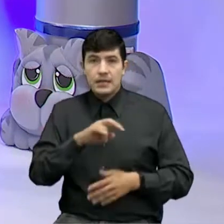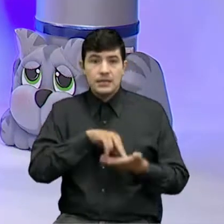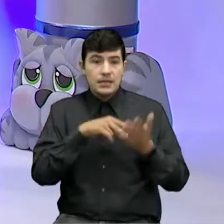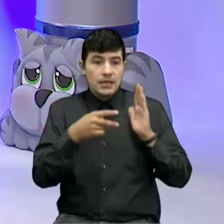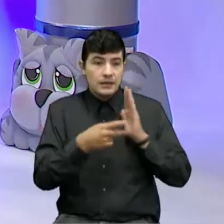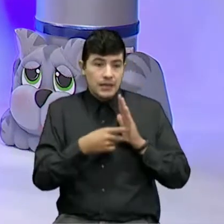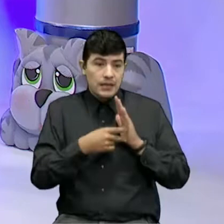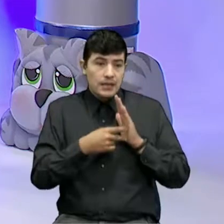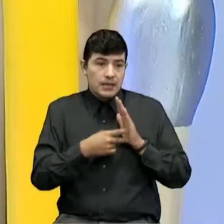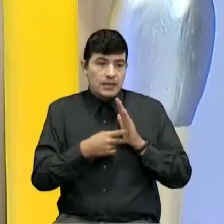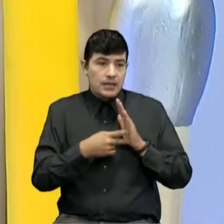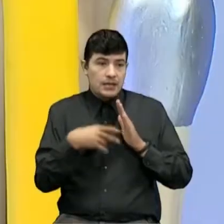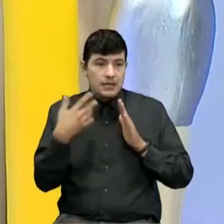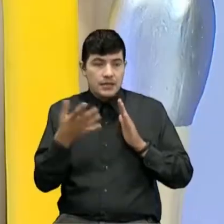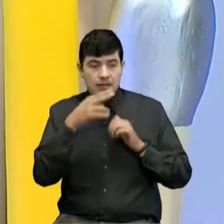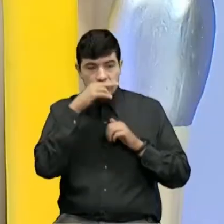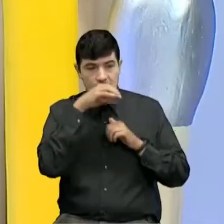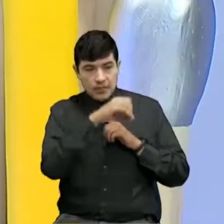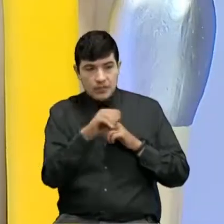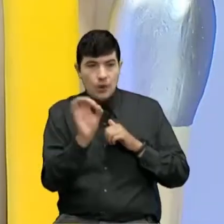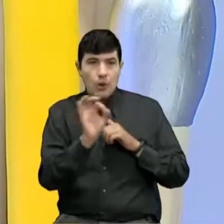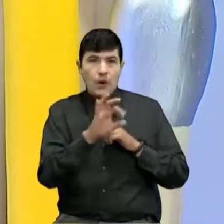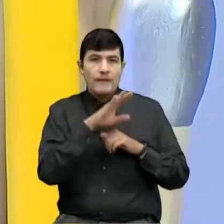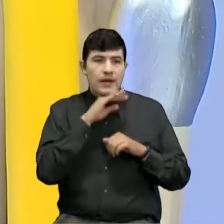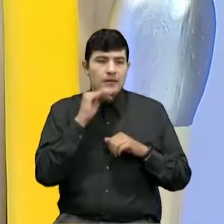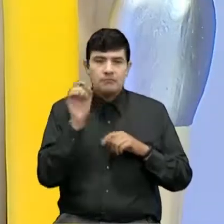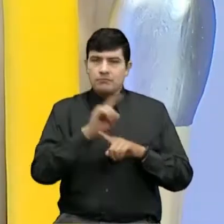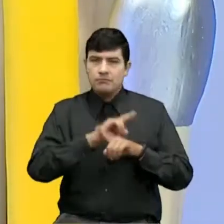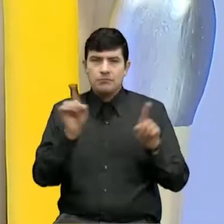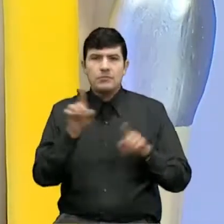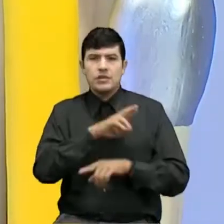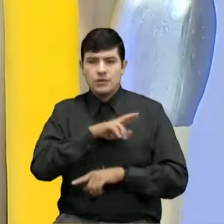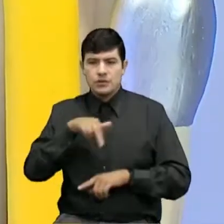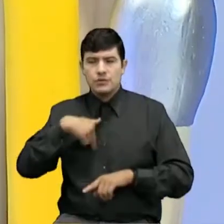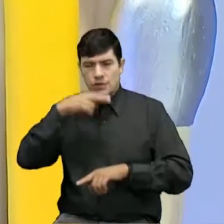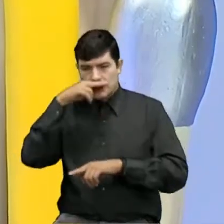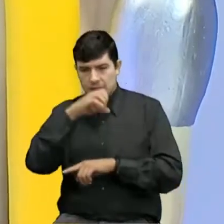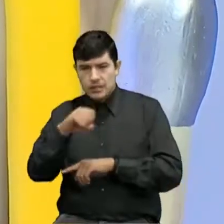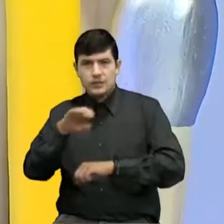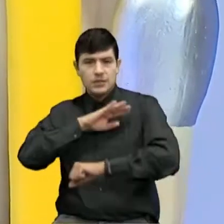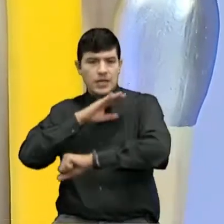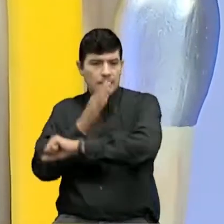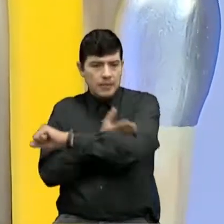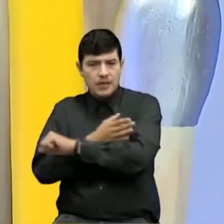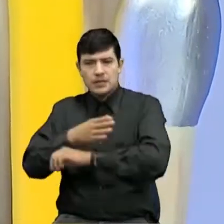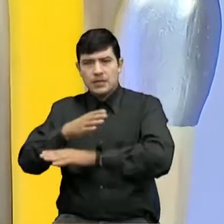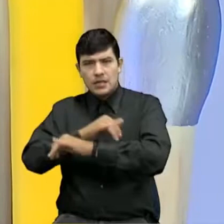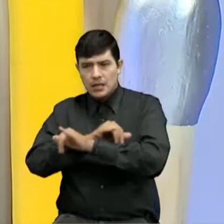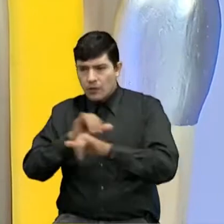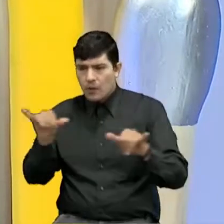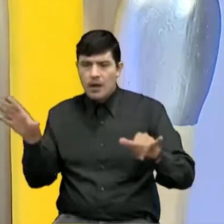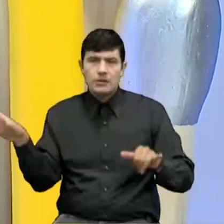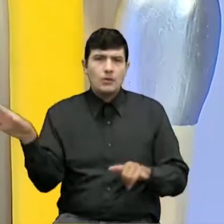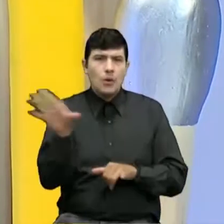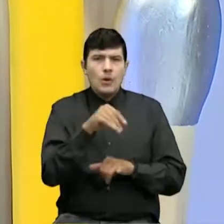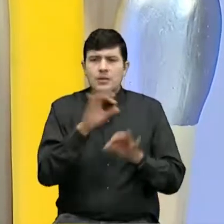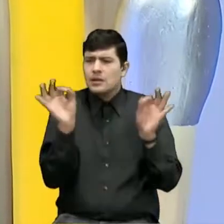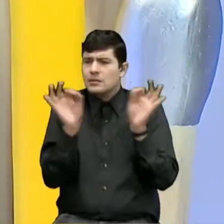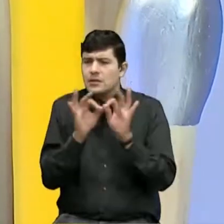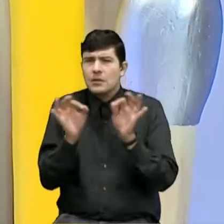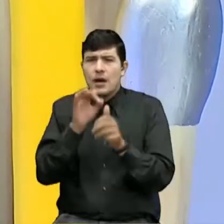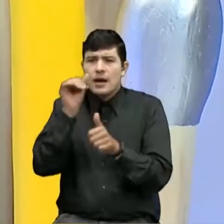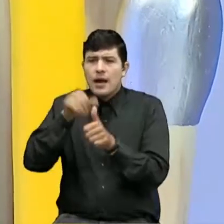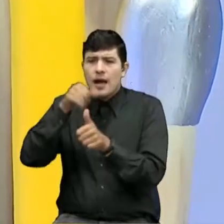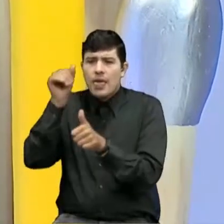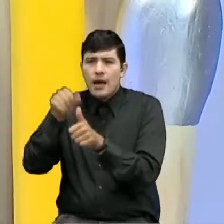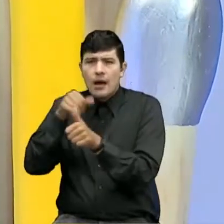niños malcriados, no es que sean niños enfermos, son niños capaces, niños iguales a todos, simplemente que cada uno tiene